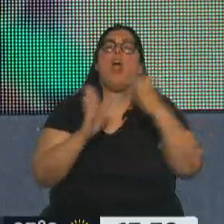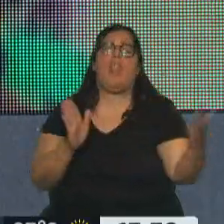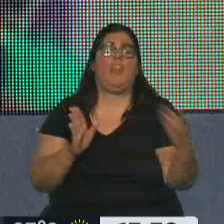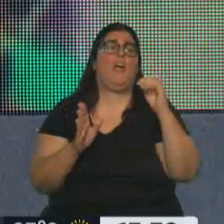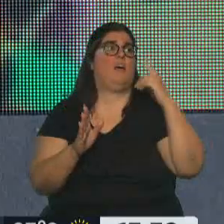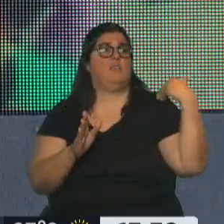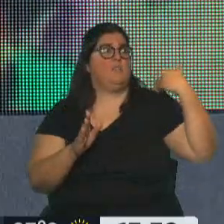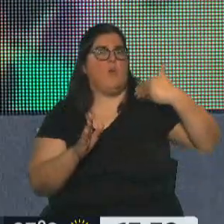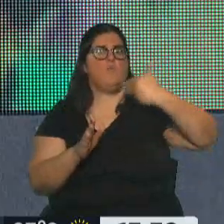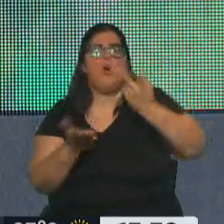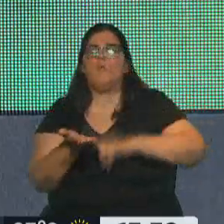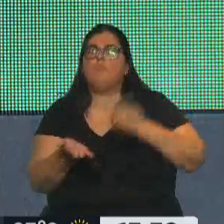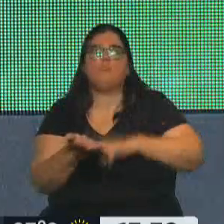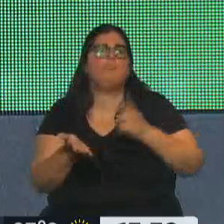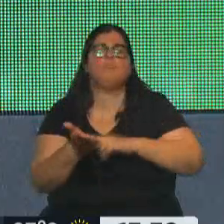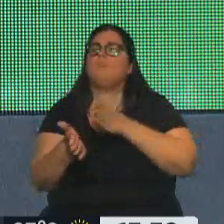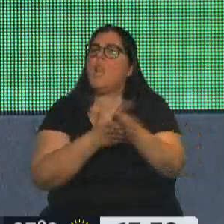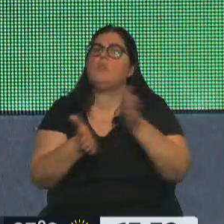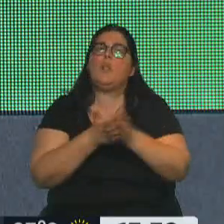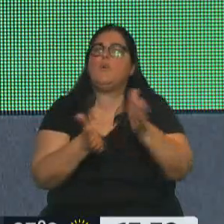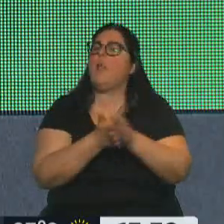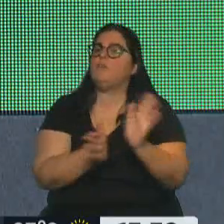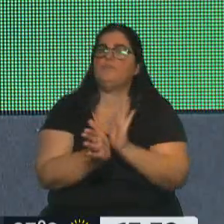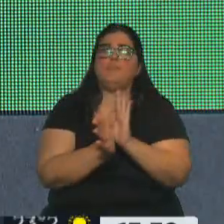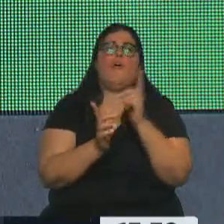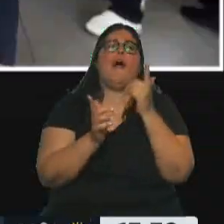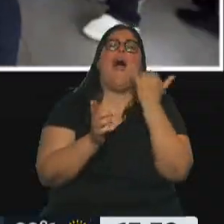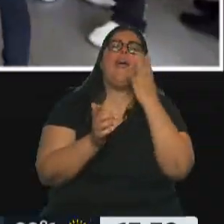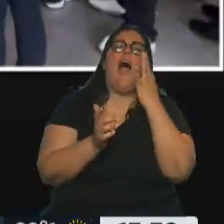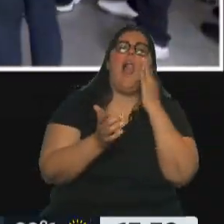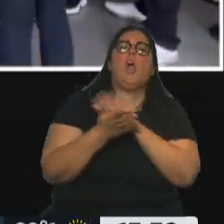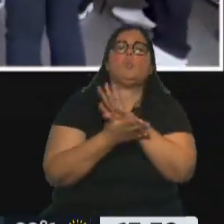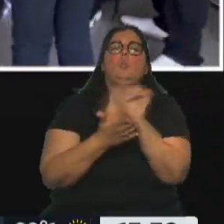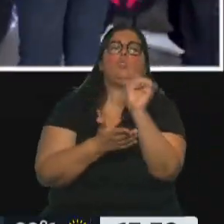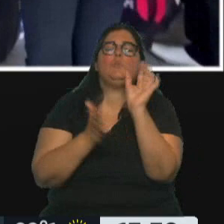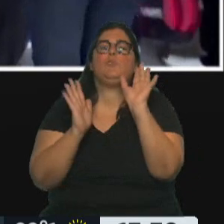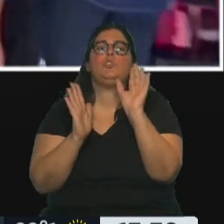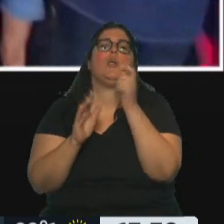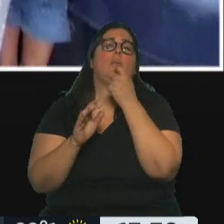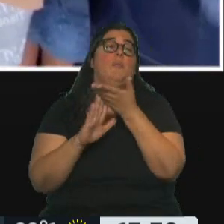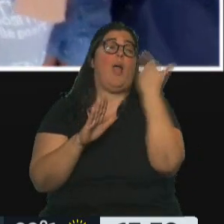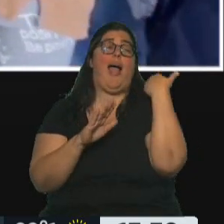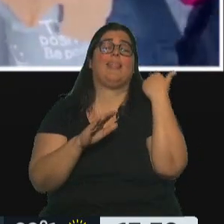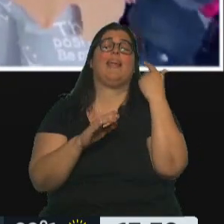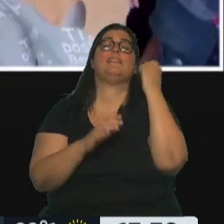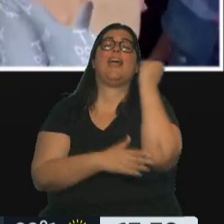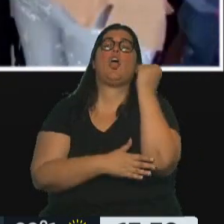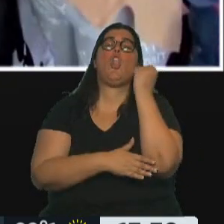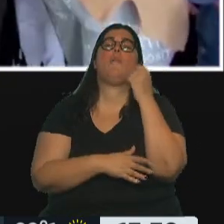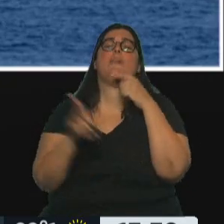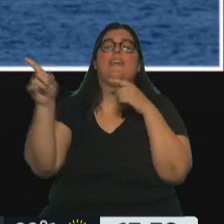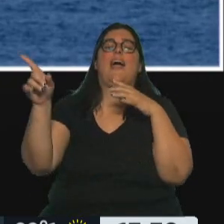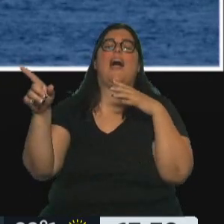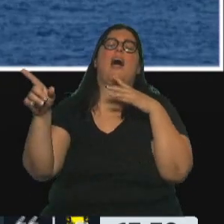podido encontrarle la vuelta más allá de algunas coyunturas favorables, sostenidas sobre todo en el momento de auge económico de la Unión Soviética,